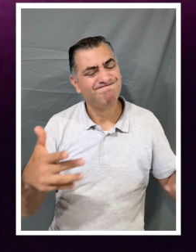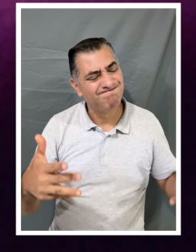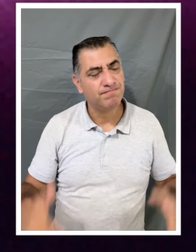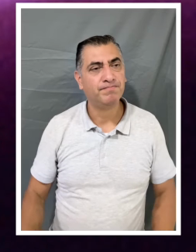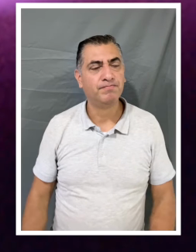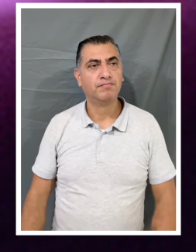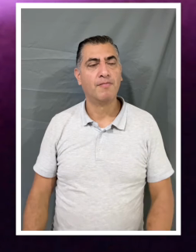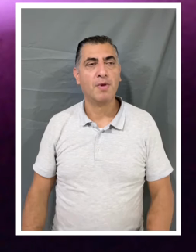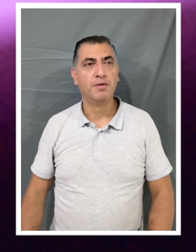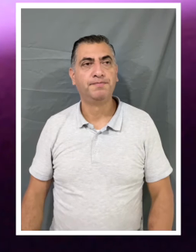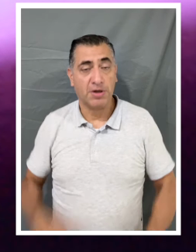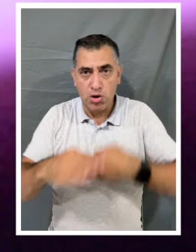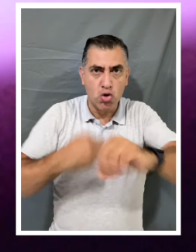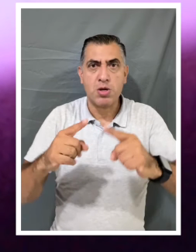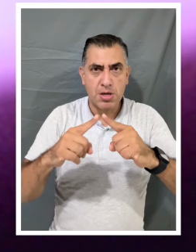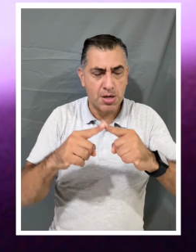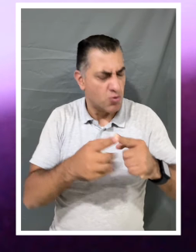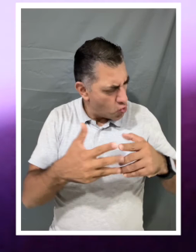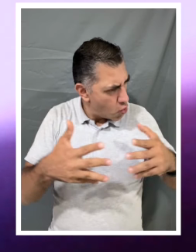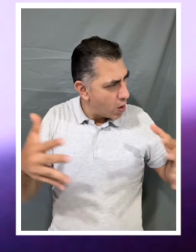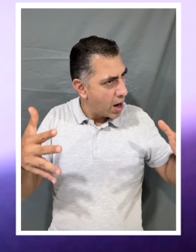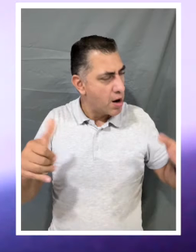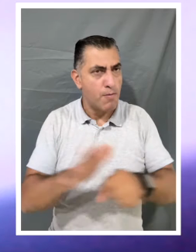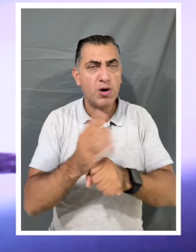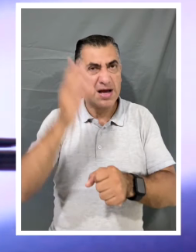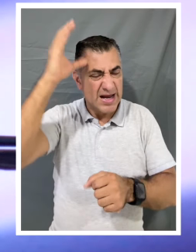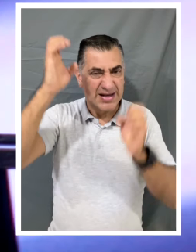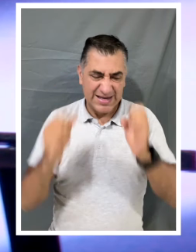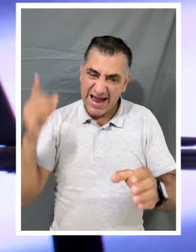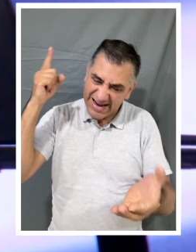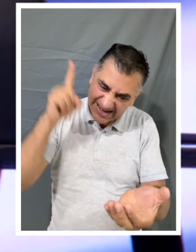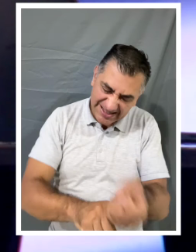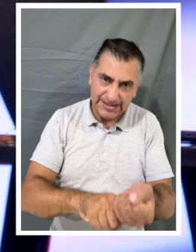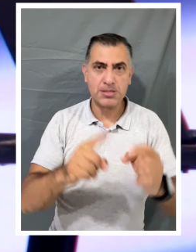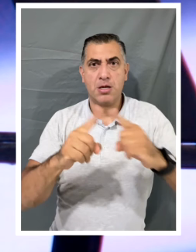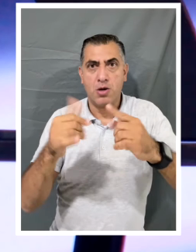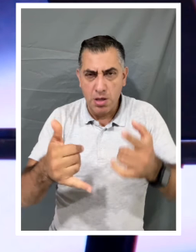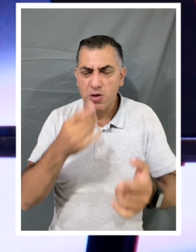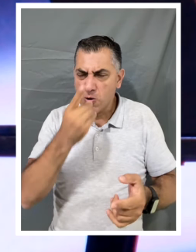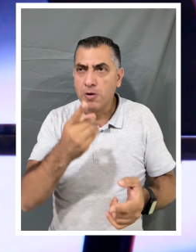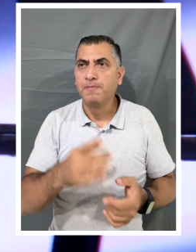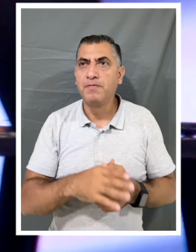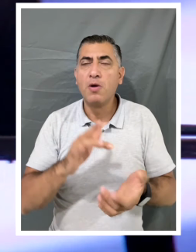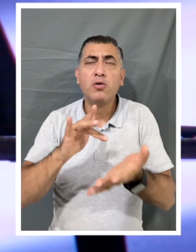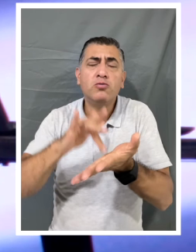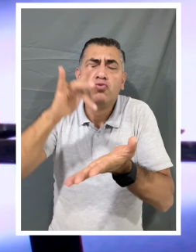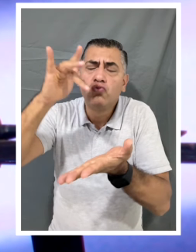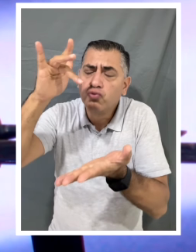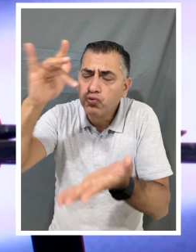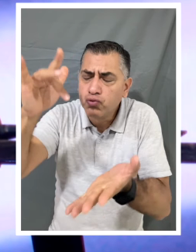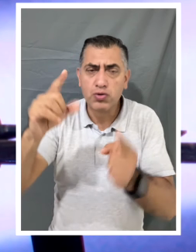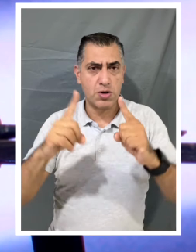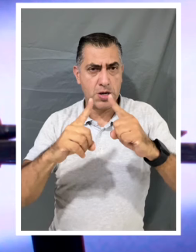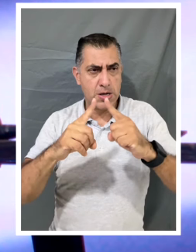me malinterpretes todas las iglesias son grandiosas porque Cristo está dentro de la iglesia y honestamente por pura gracia